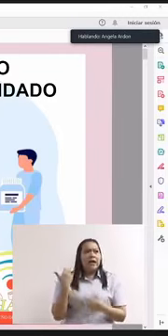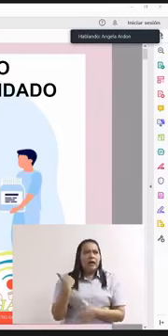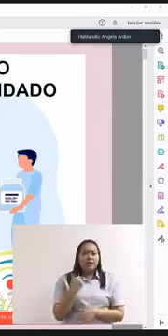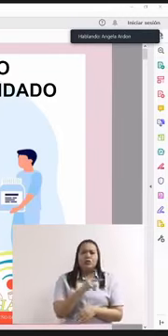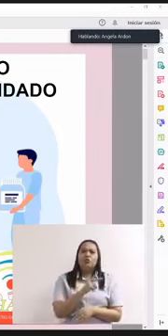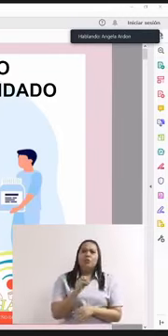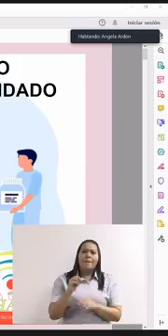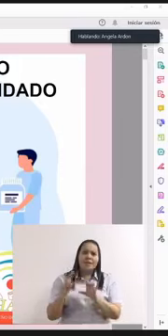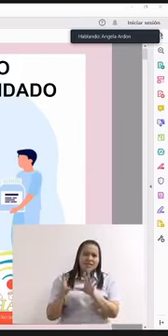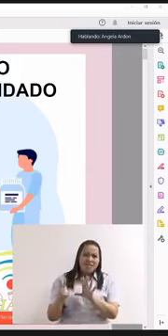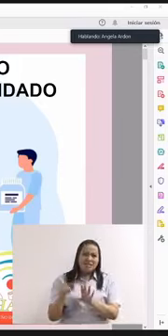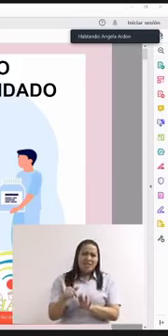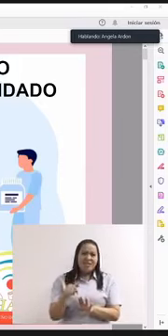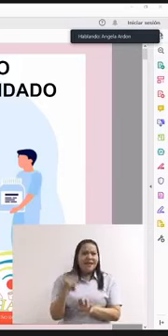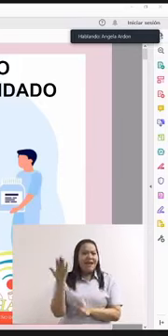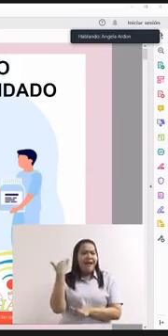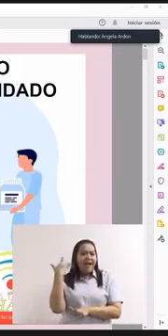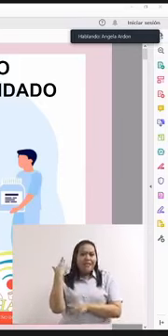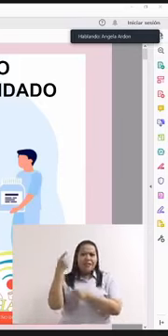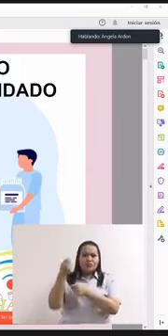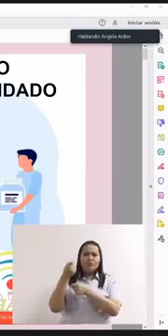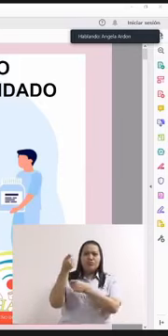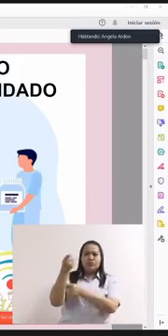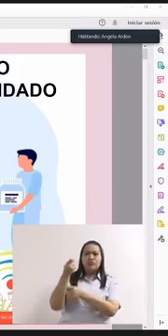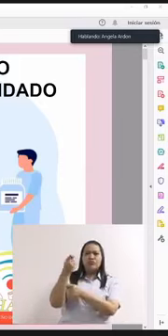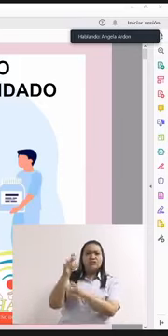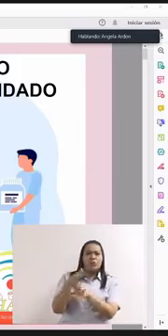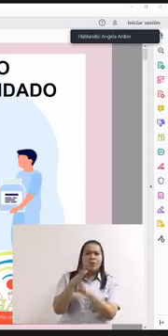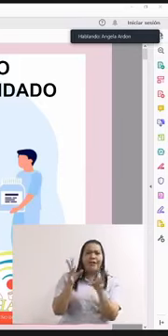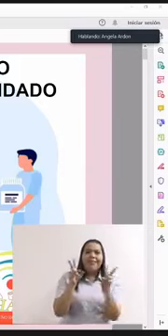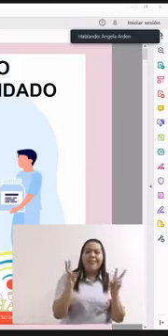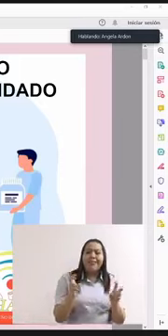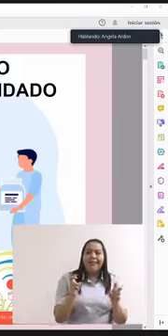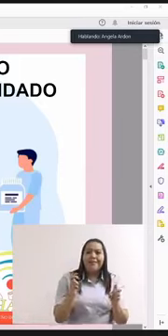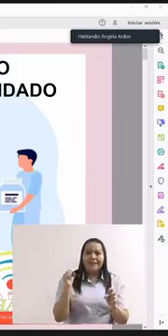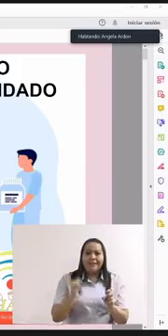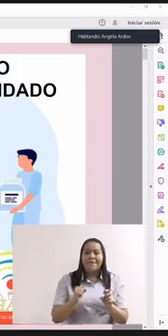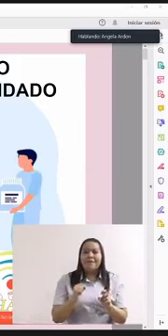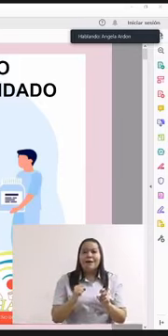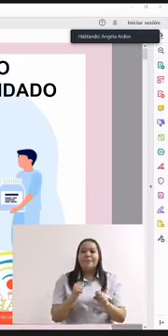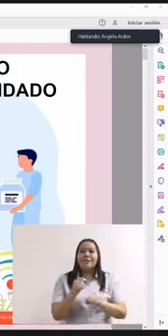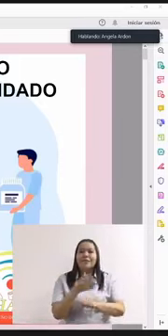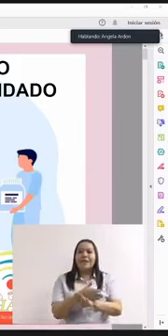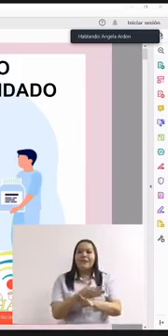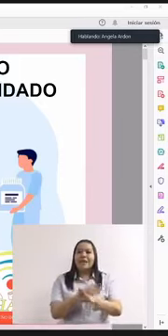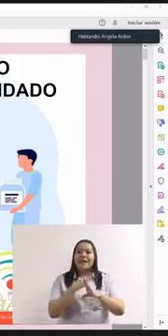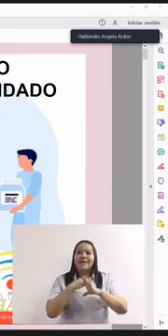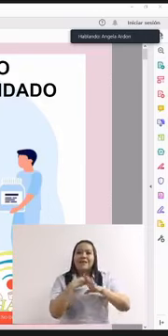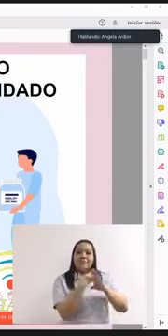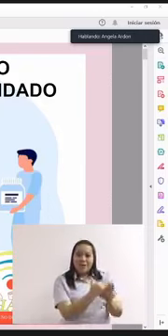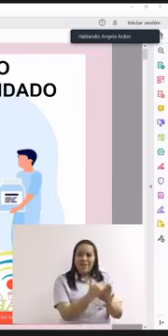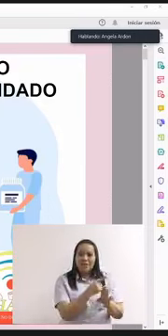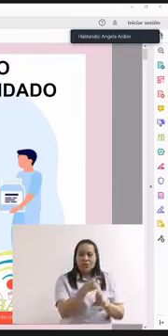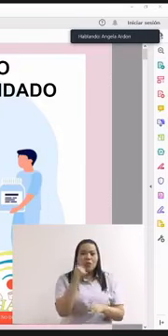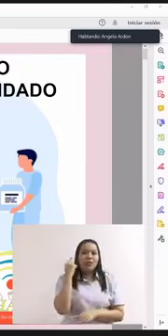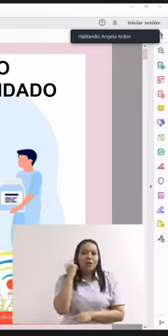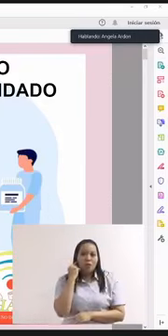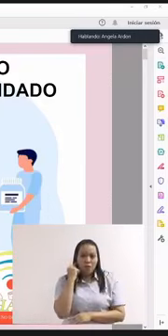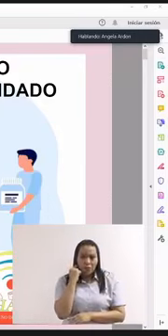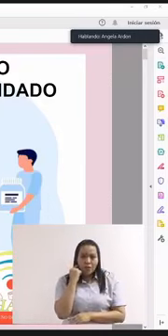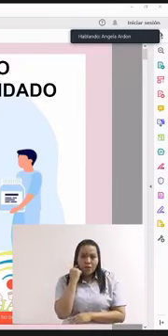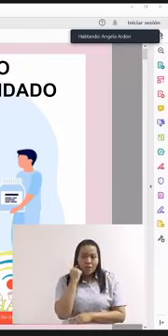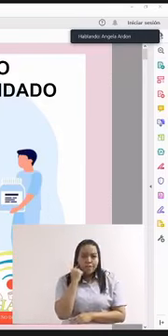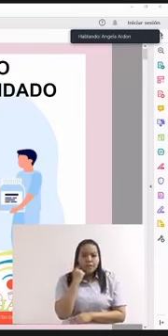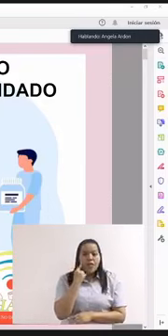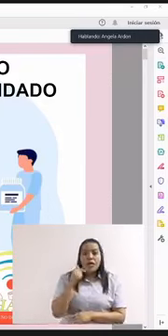campaña sobre la prevención del oído. El primer lema que tuvo fue cuidado auditivo para todos y el que ahorita acaba de